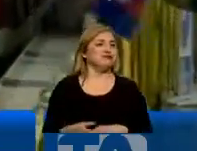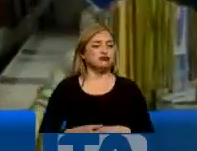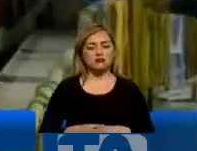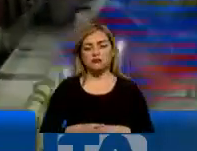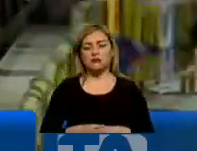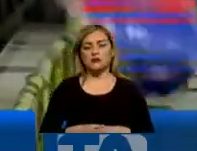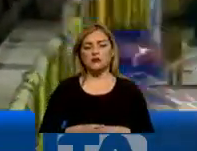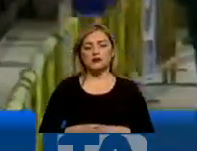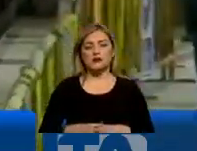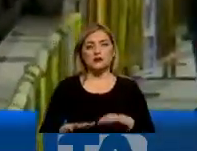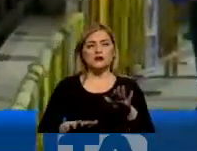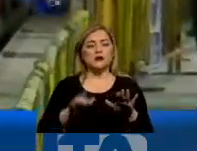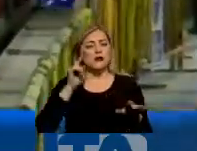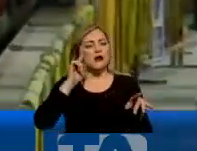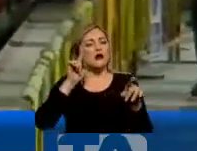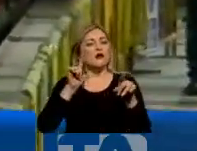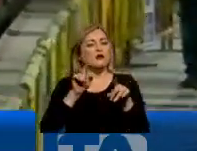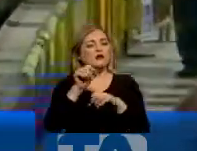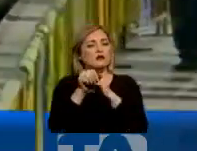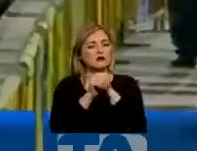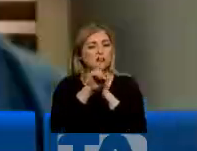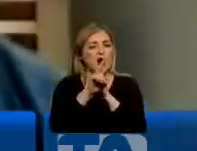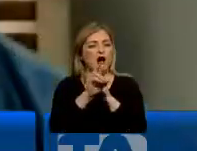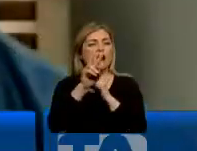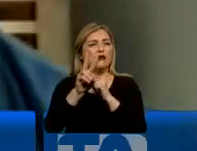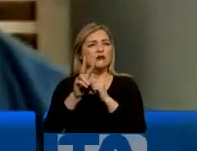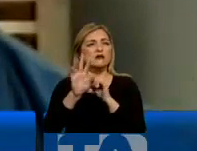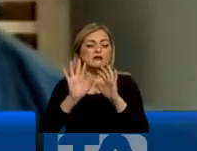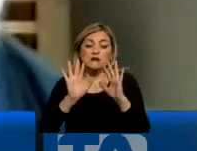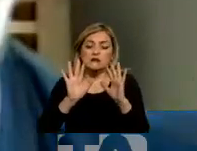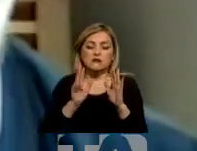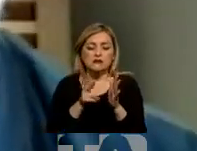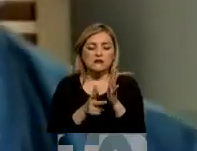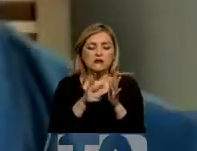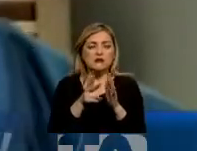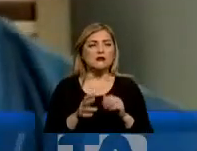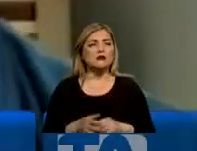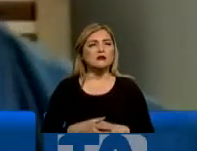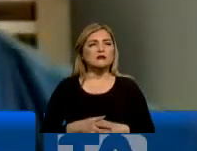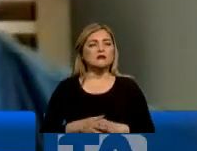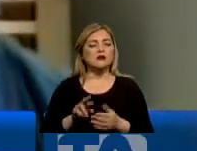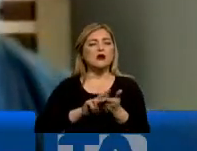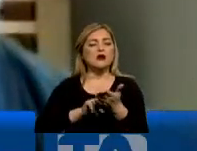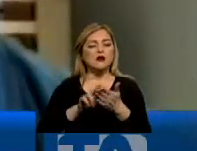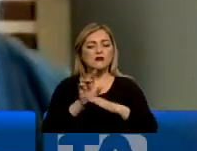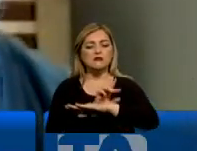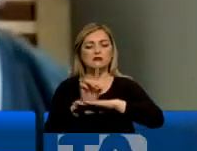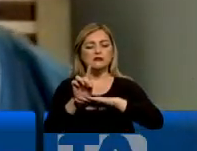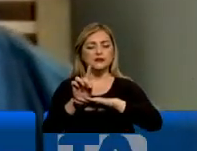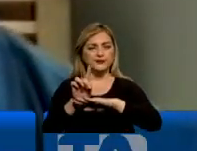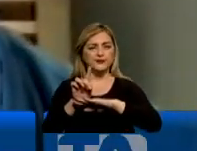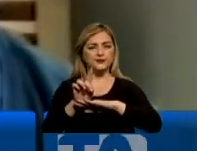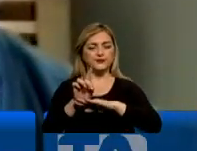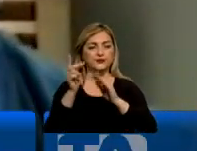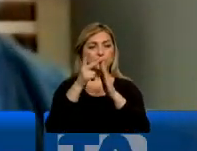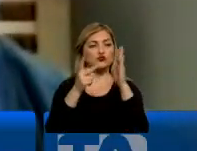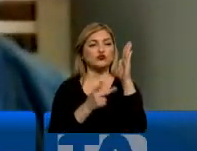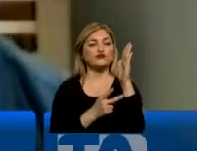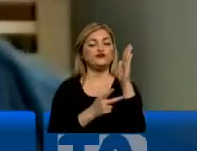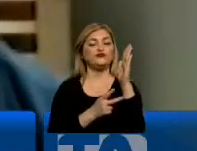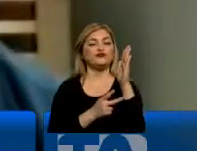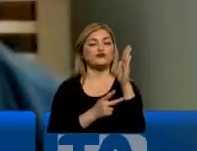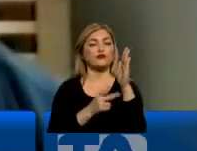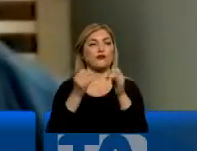coinciden que quizás esto suceda en 2022. La suspensión de la reunión del directorio que se tenía programada para